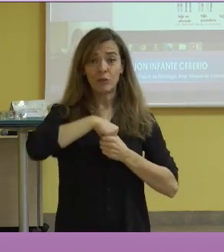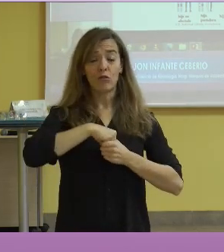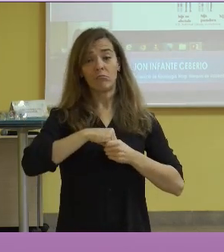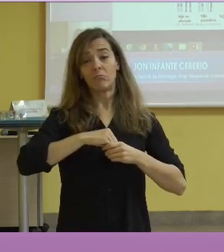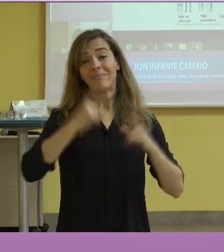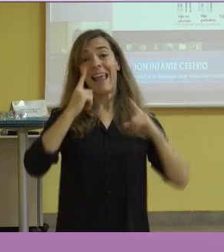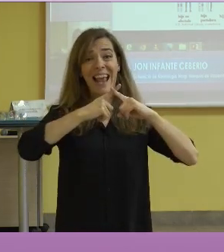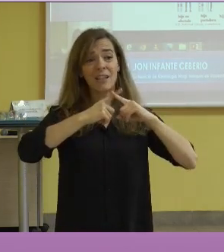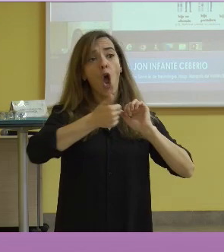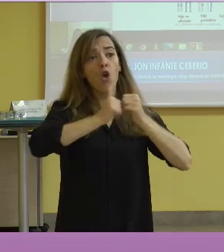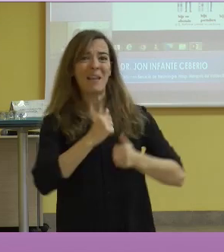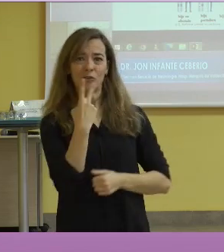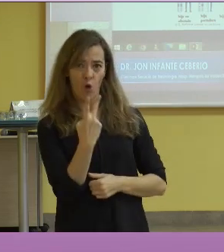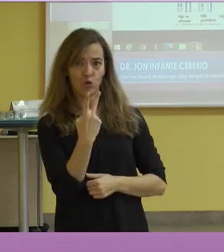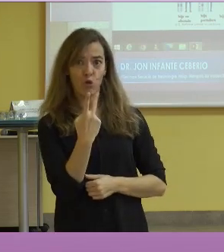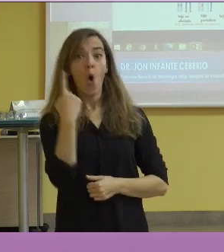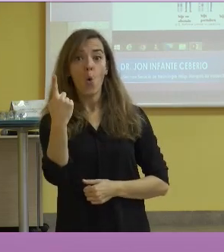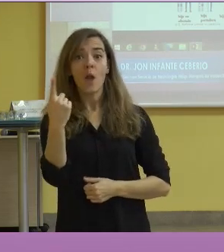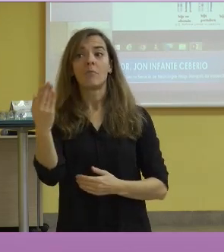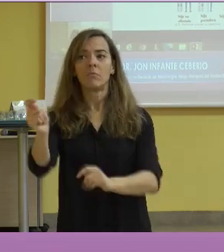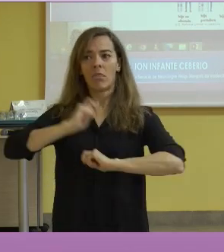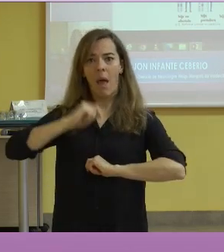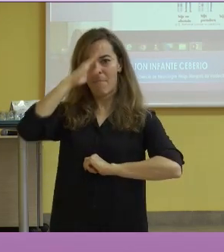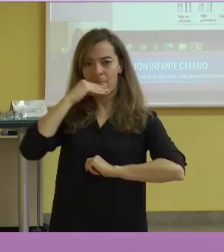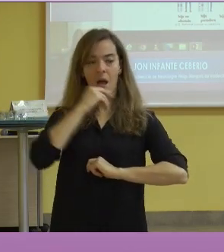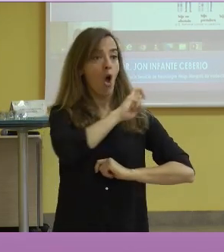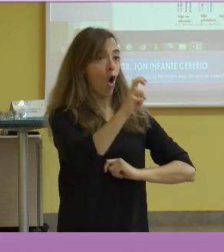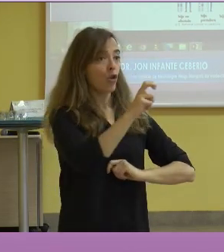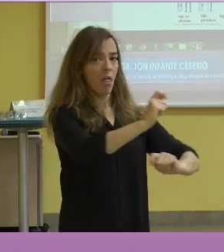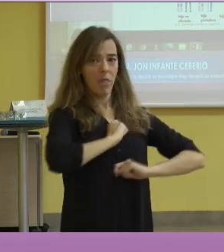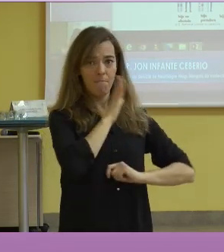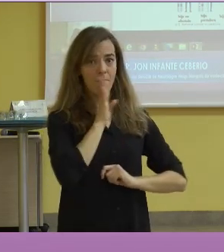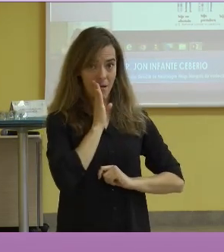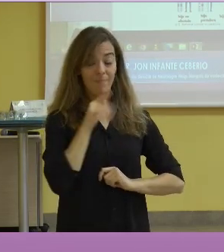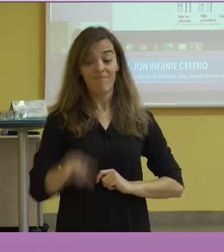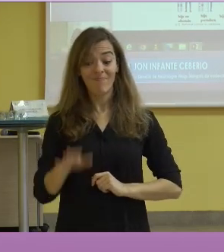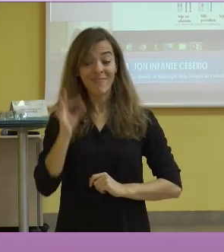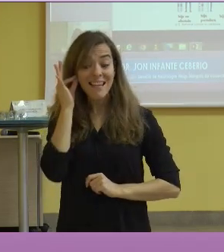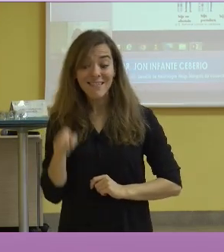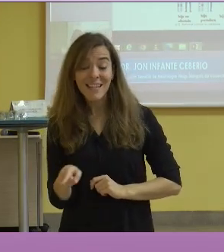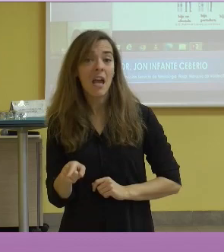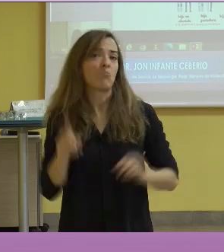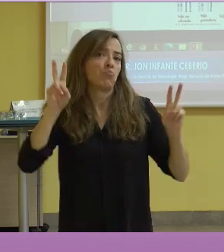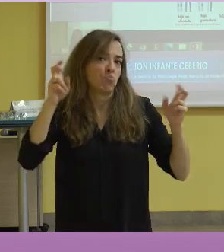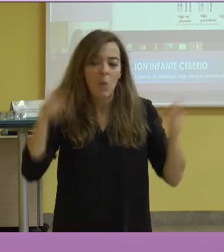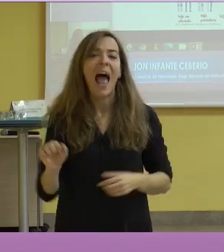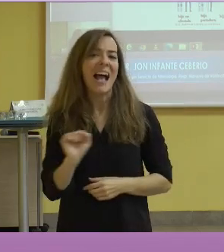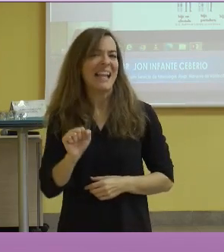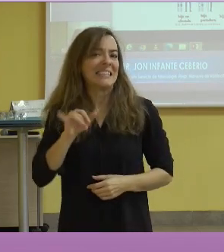genes. Una copia viene de nuestro padre y otra copia viene de nuestra madre. De esta niña, que vamos a suponer que tiene